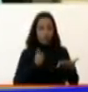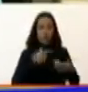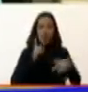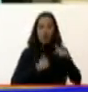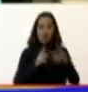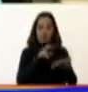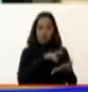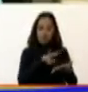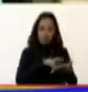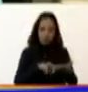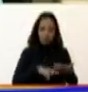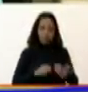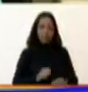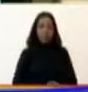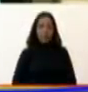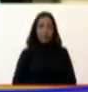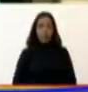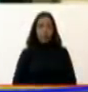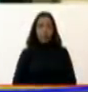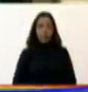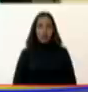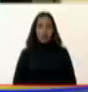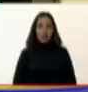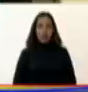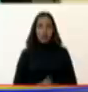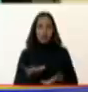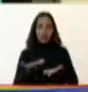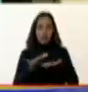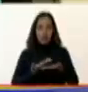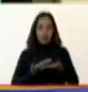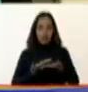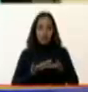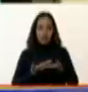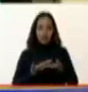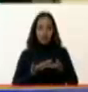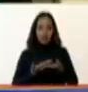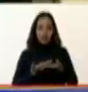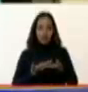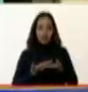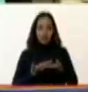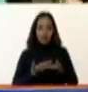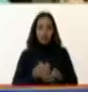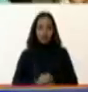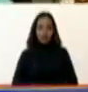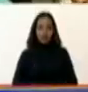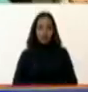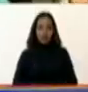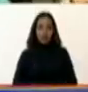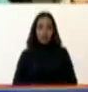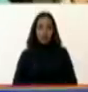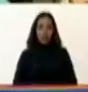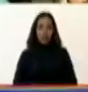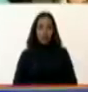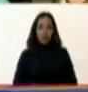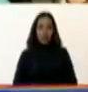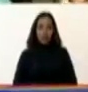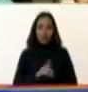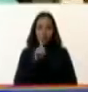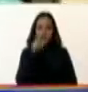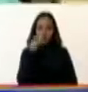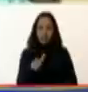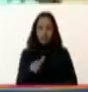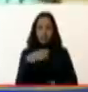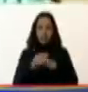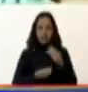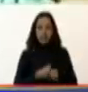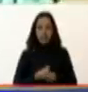el documento que trajo Buenabad. Buenabad viene insistiendo hace tiempo.